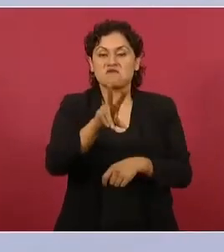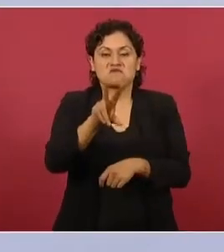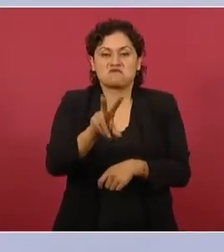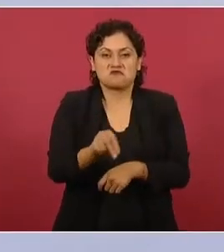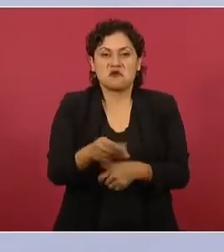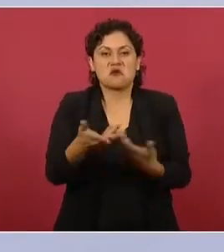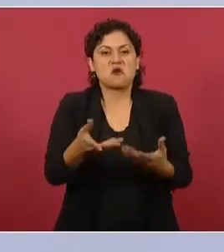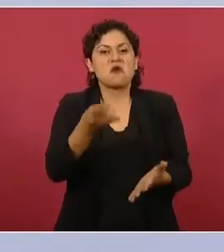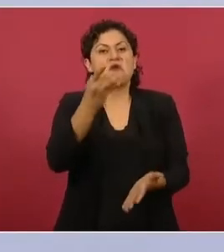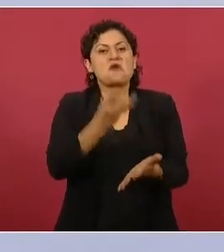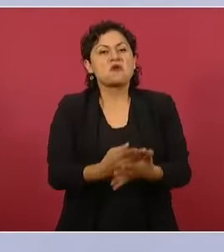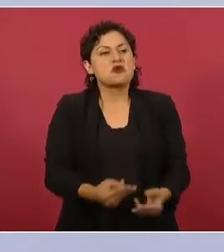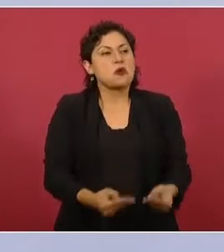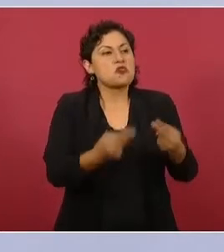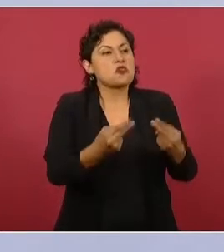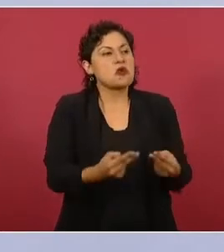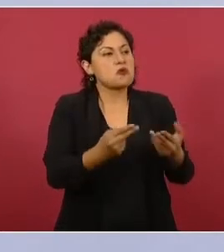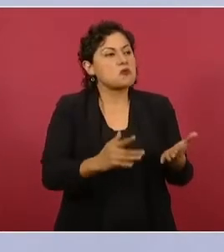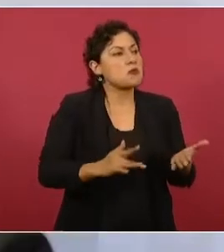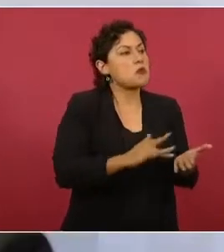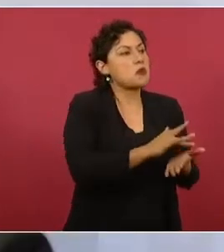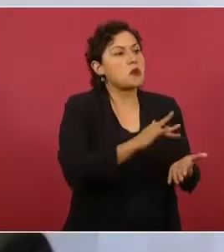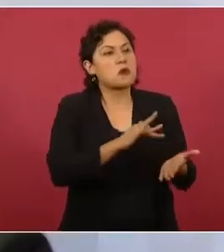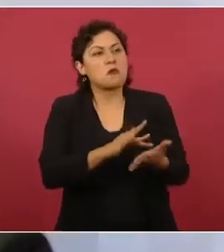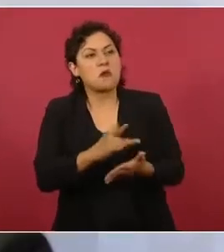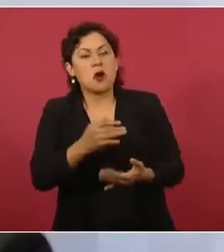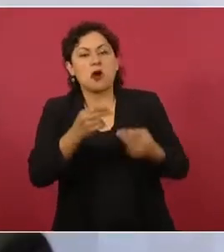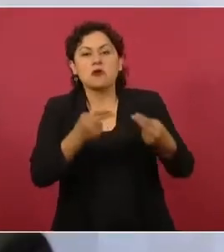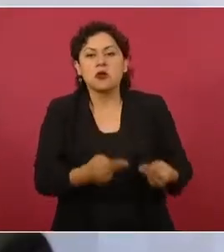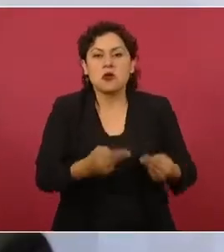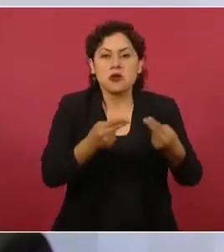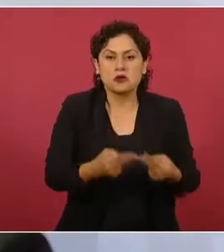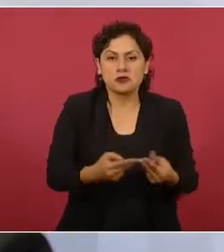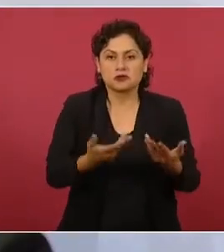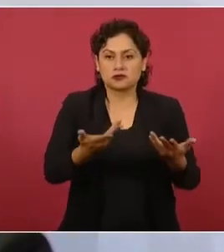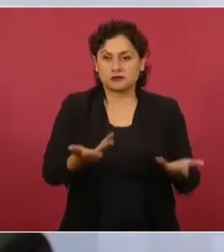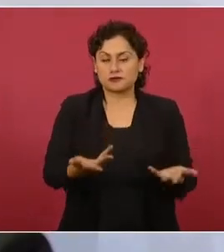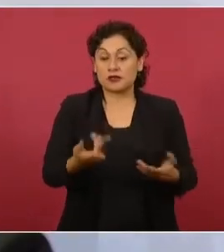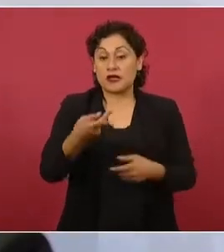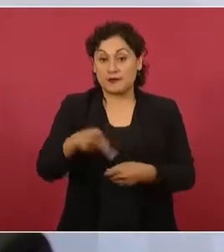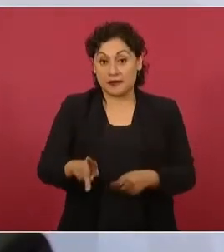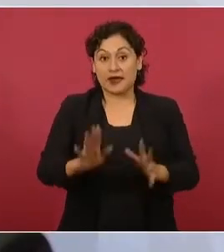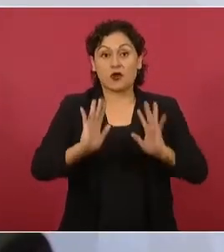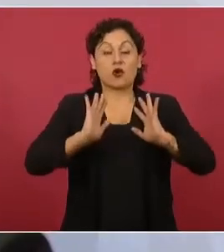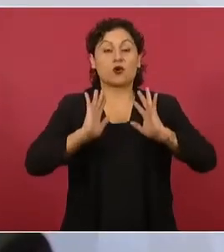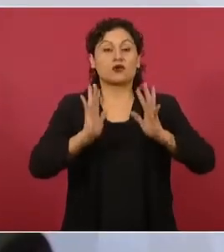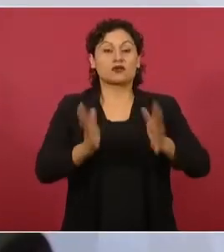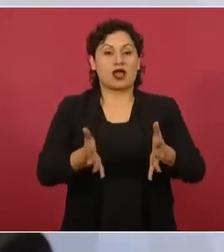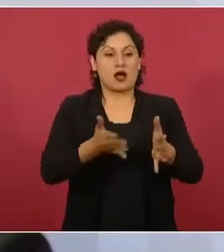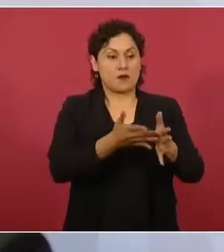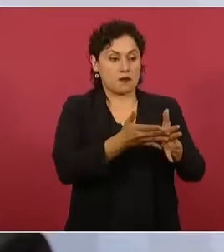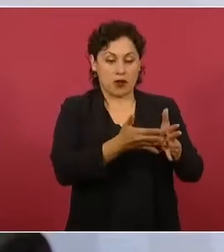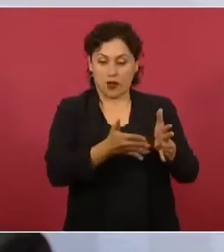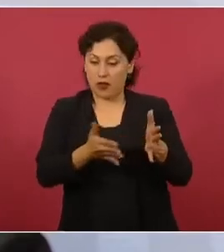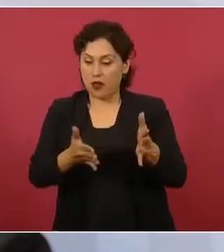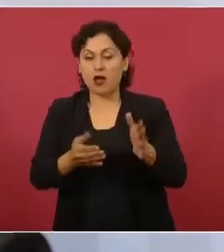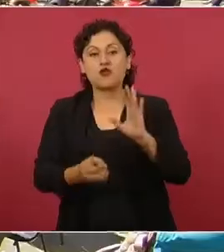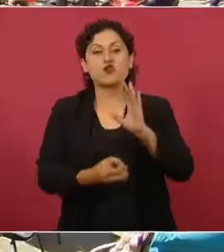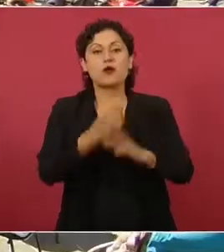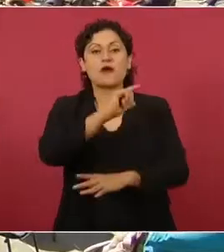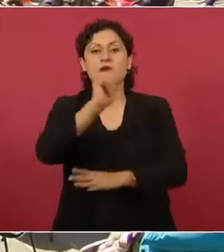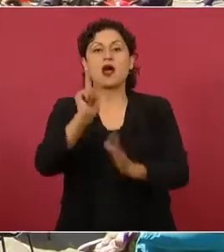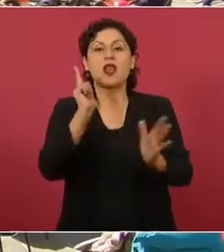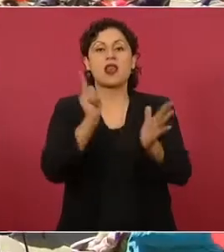agencia de intereses particulares. Afortunadamente, el proceso político y legislativo permitió que la ley del Infonavit se